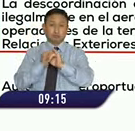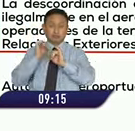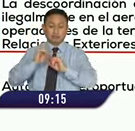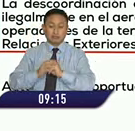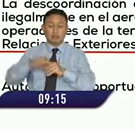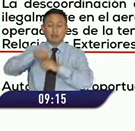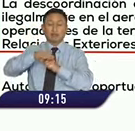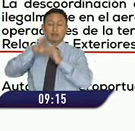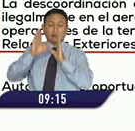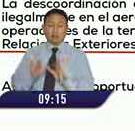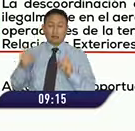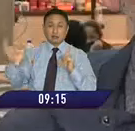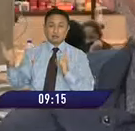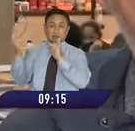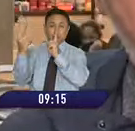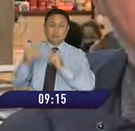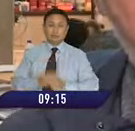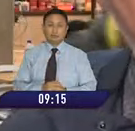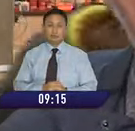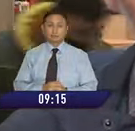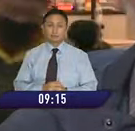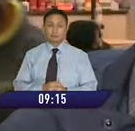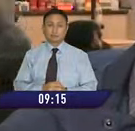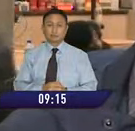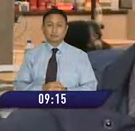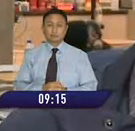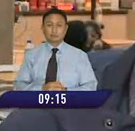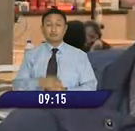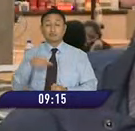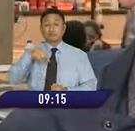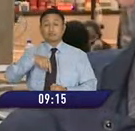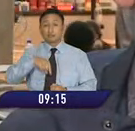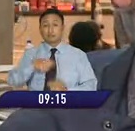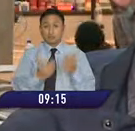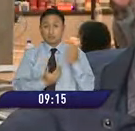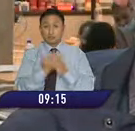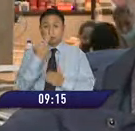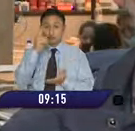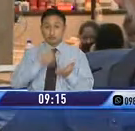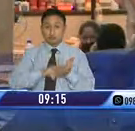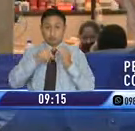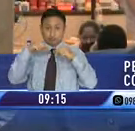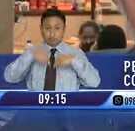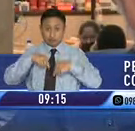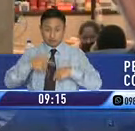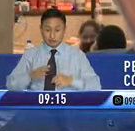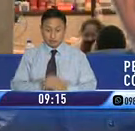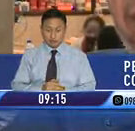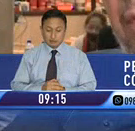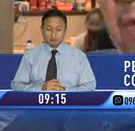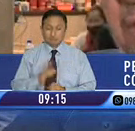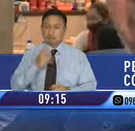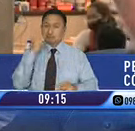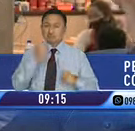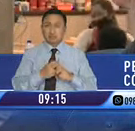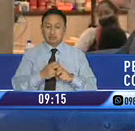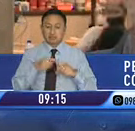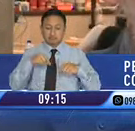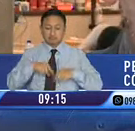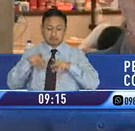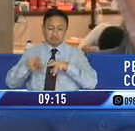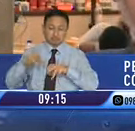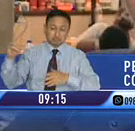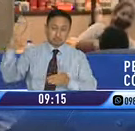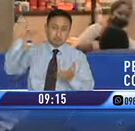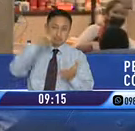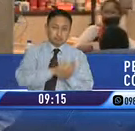los diplomáticos mencionados en la nueva comunicación que estamos haciendo es relativamente concreta autorícennos los